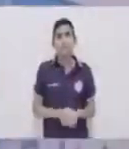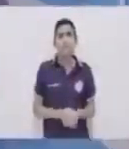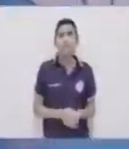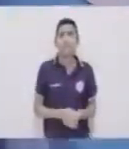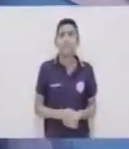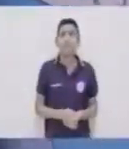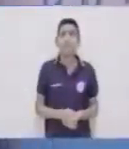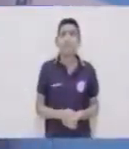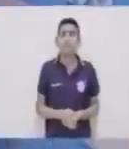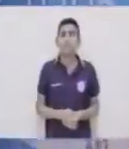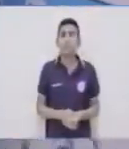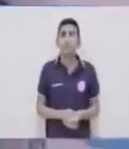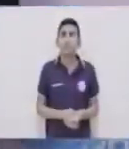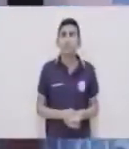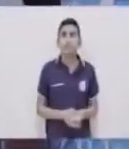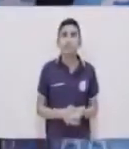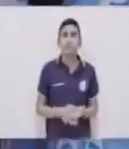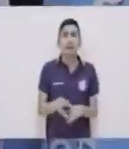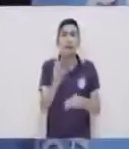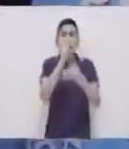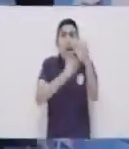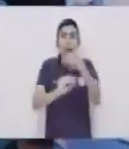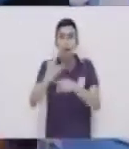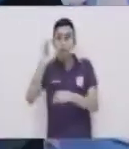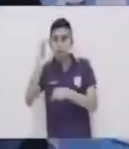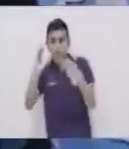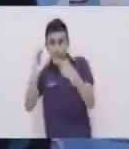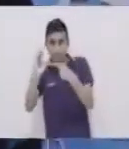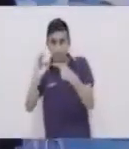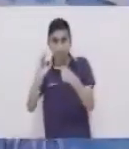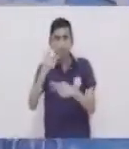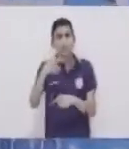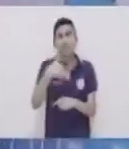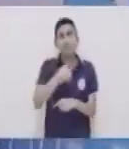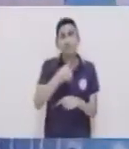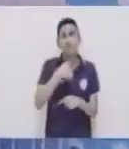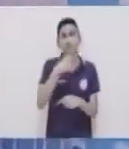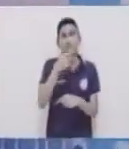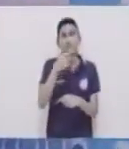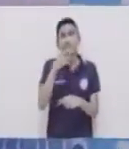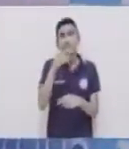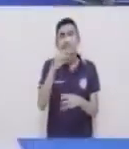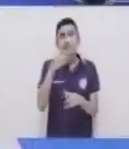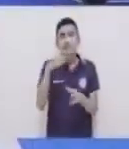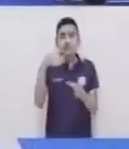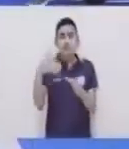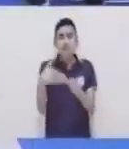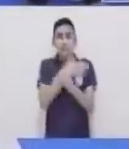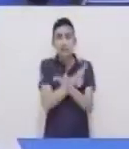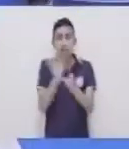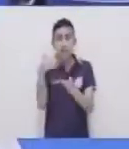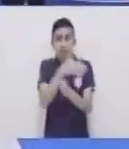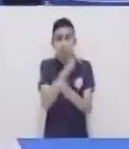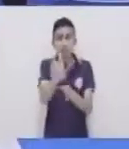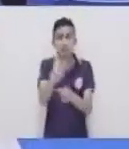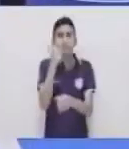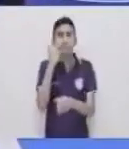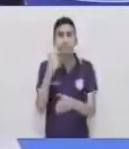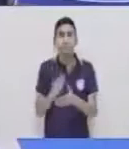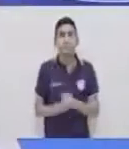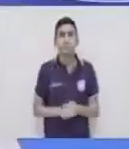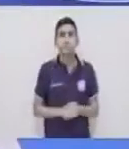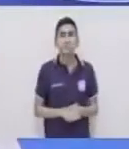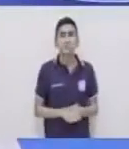en casa. Vamos con la siguiente. Cambiamos de pelota. Coloco aquí las líneas en forma de zigzag. Voy sobre la puntita de los